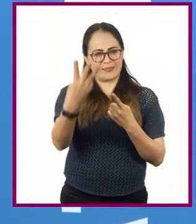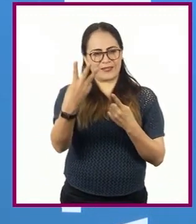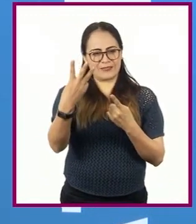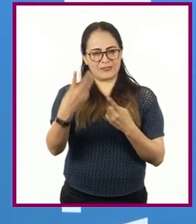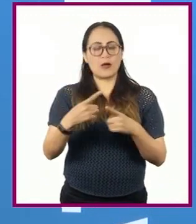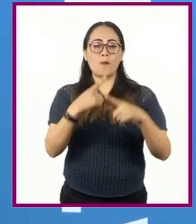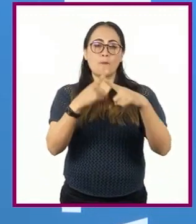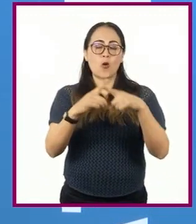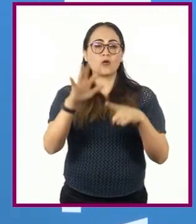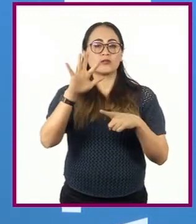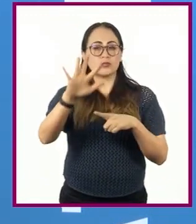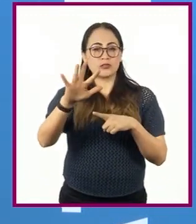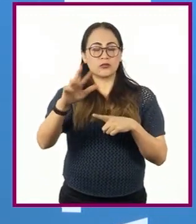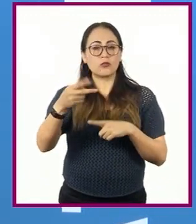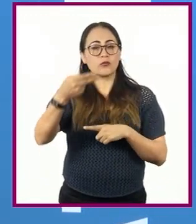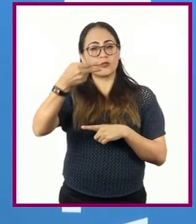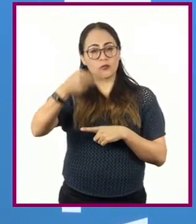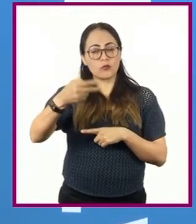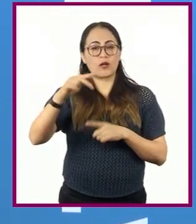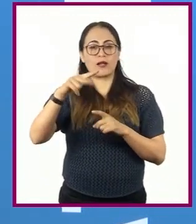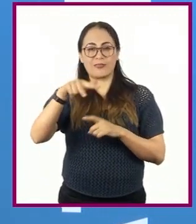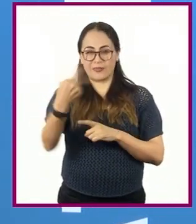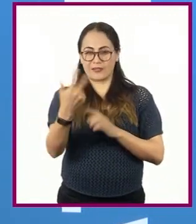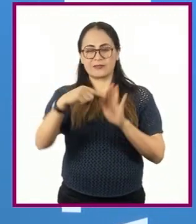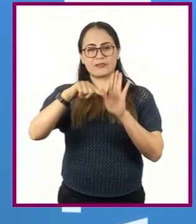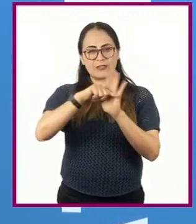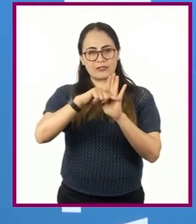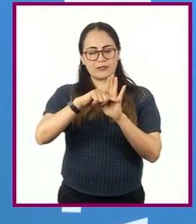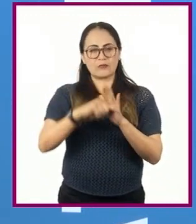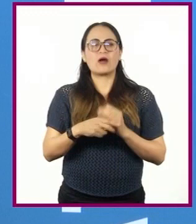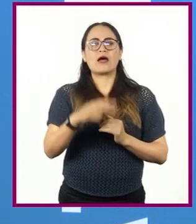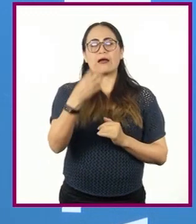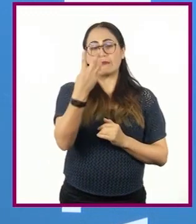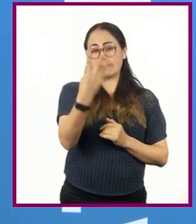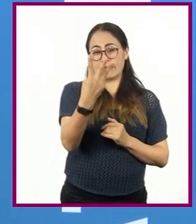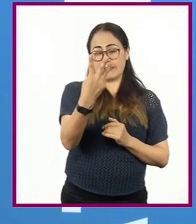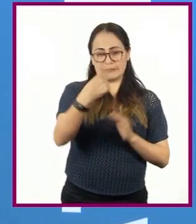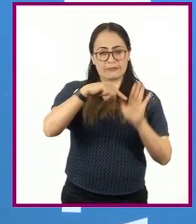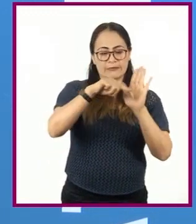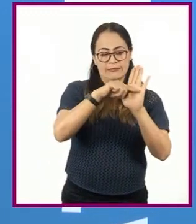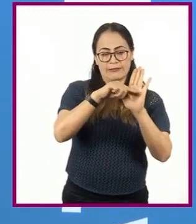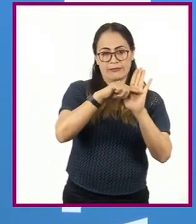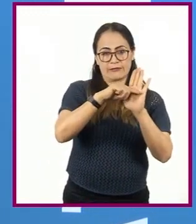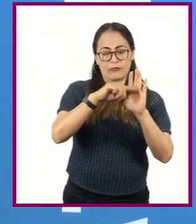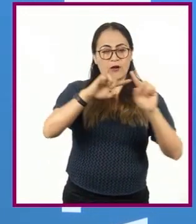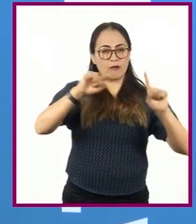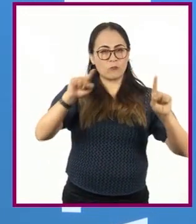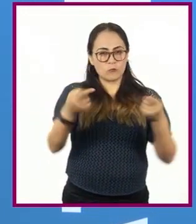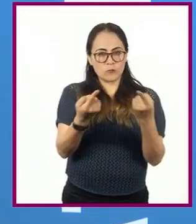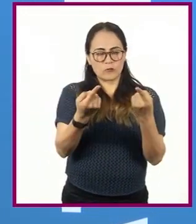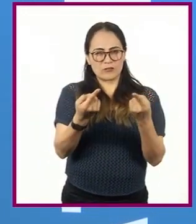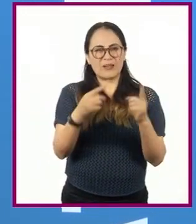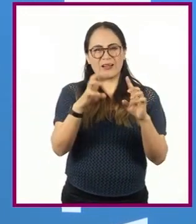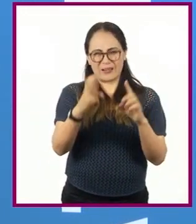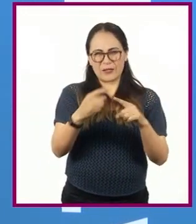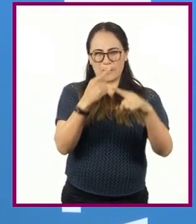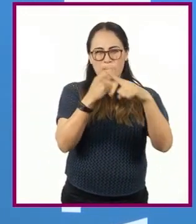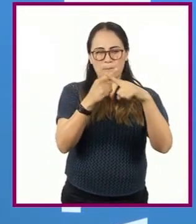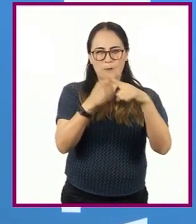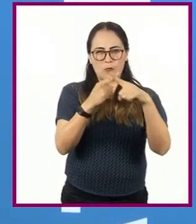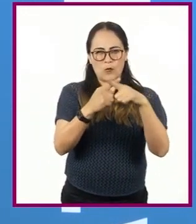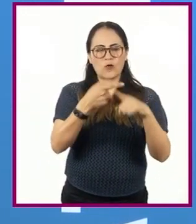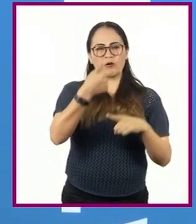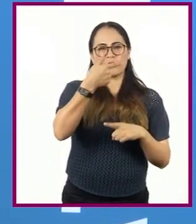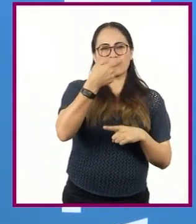igual a 13 negativo, el número 3 negativo, que además es uno de los factores de la multiplicación